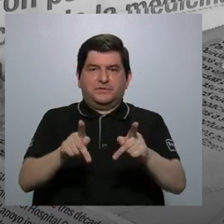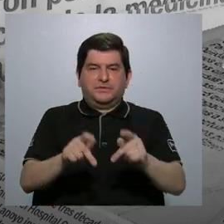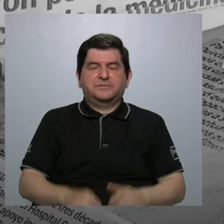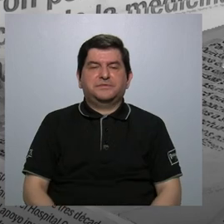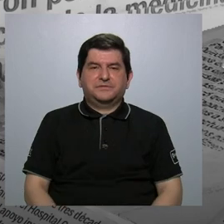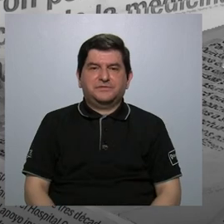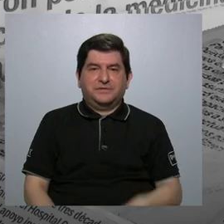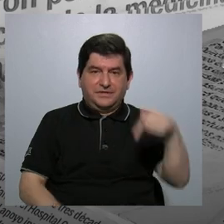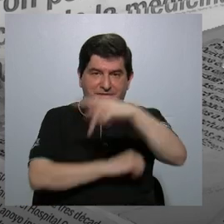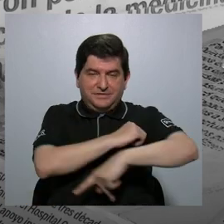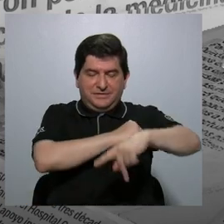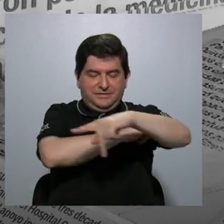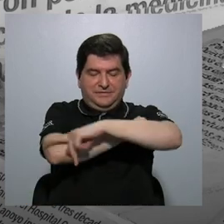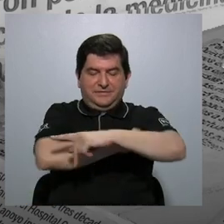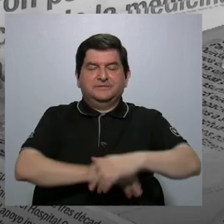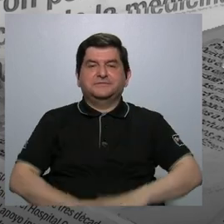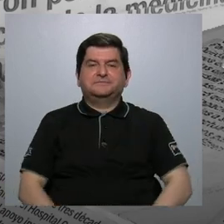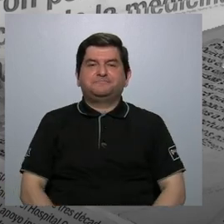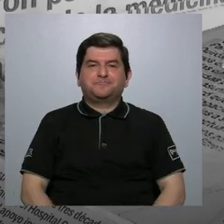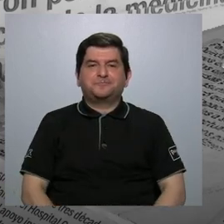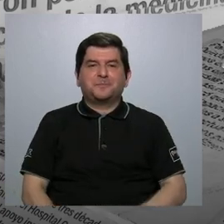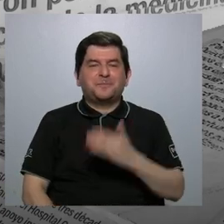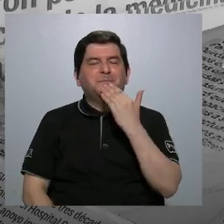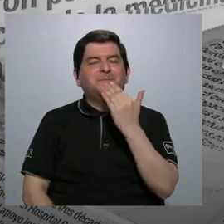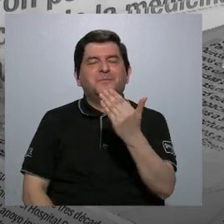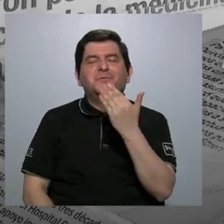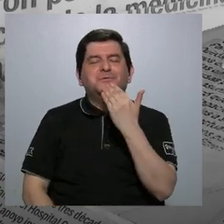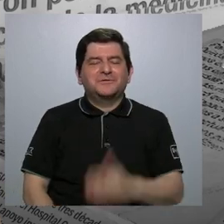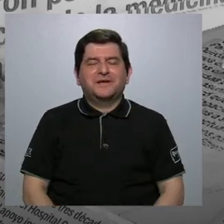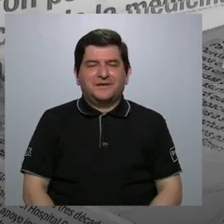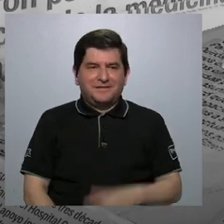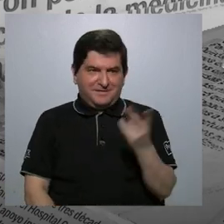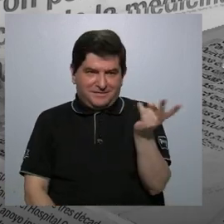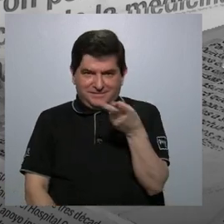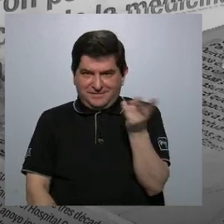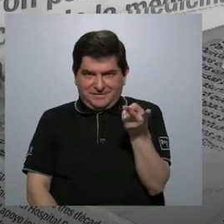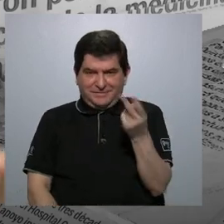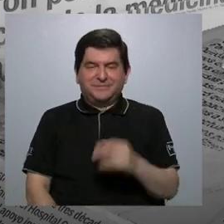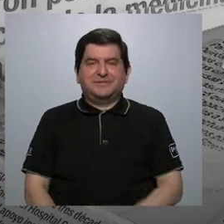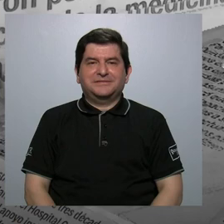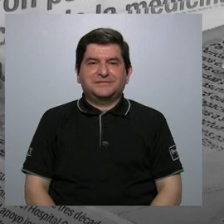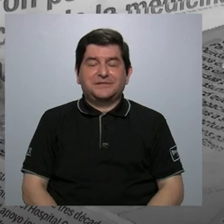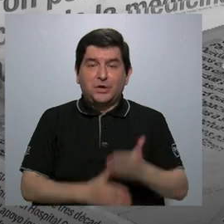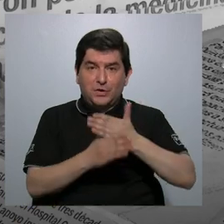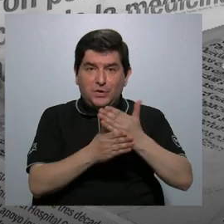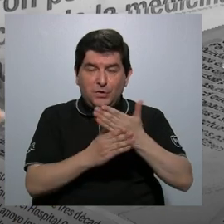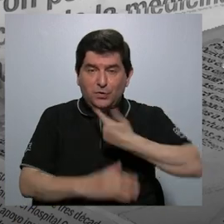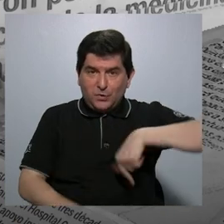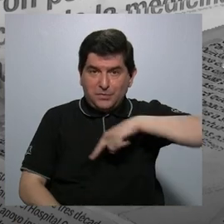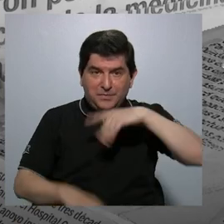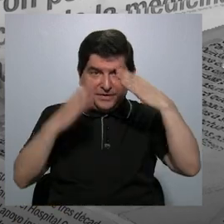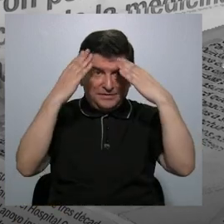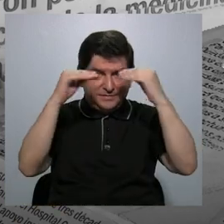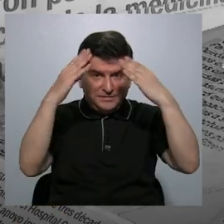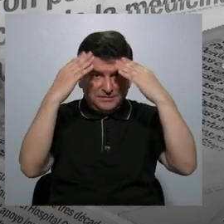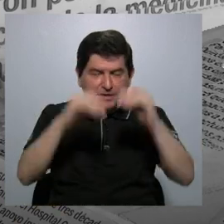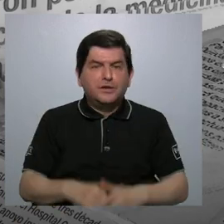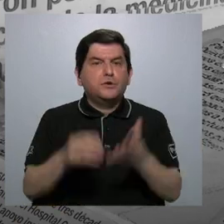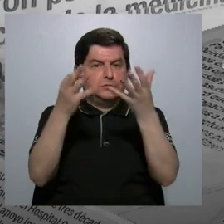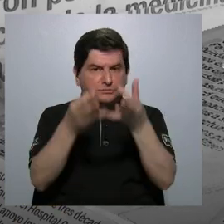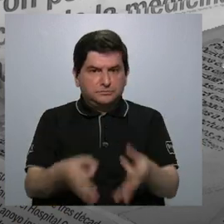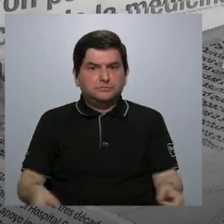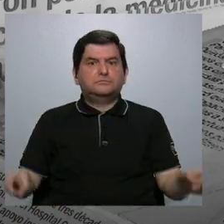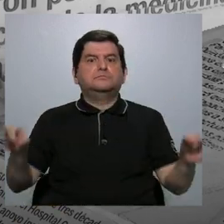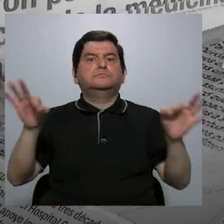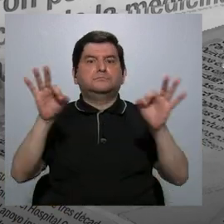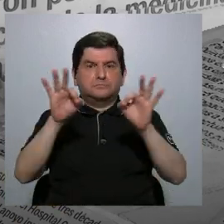los pobladores de nuestro país. Bueno, muchísimas gracias a ustedes dos por haber compartido esta información que es